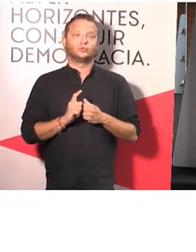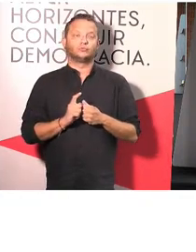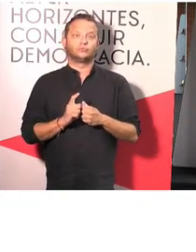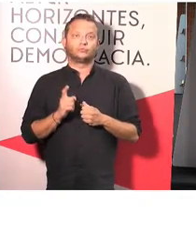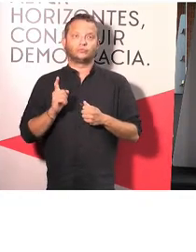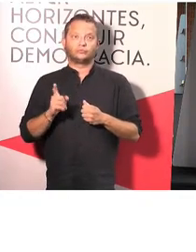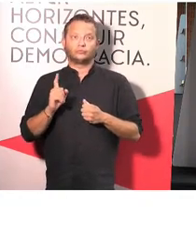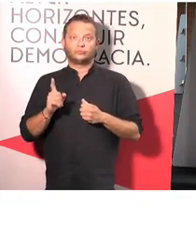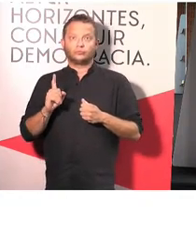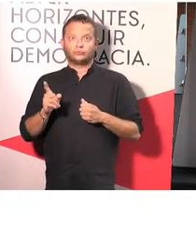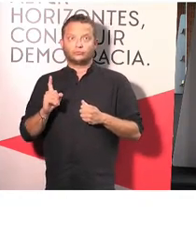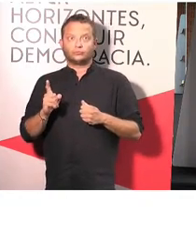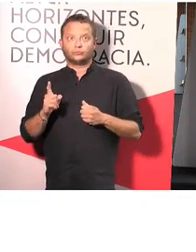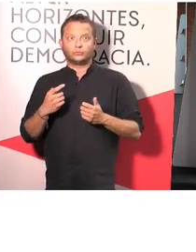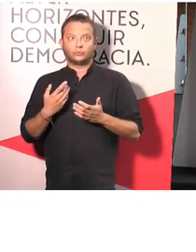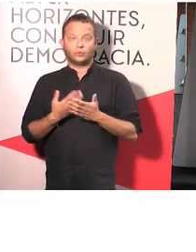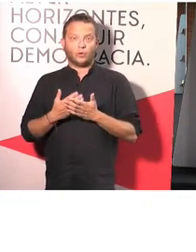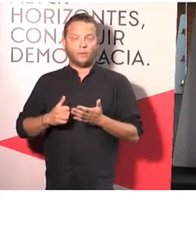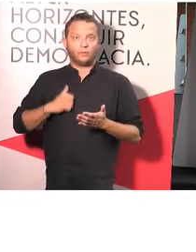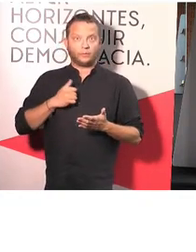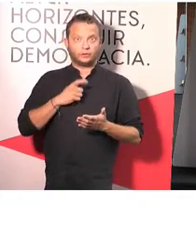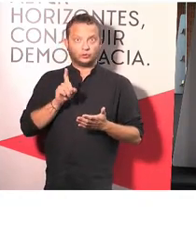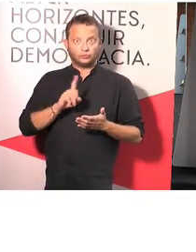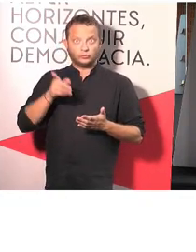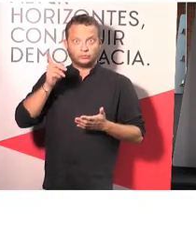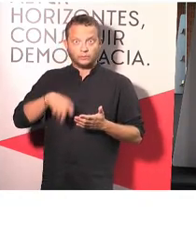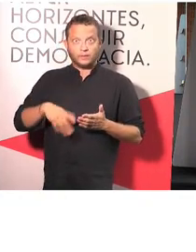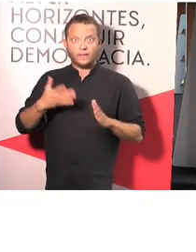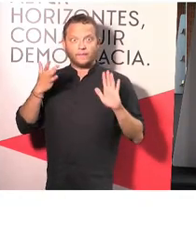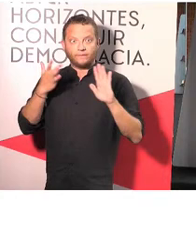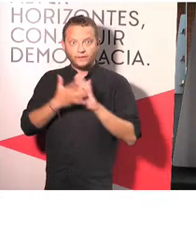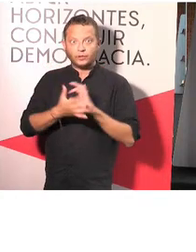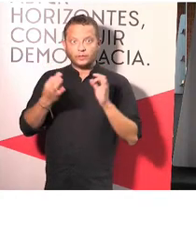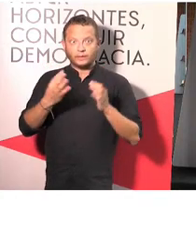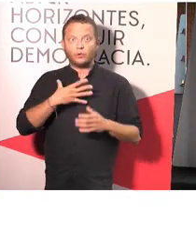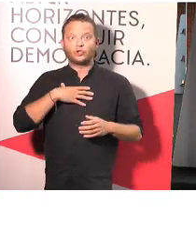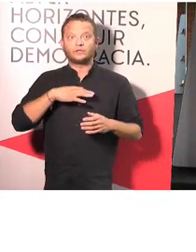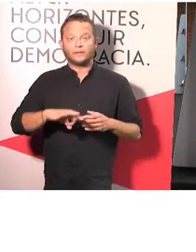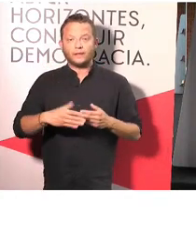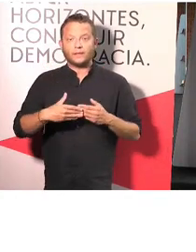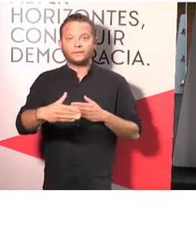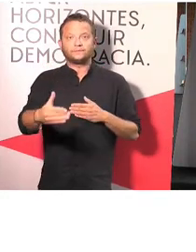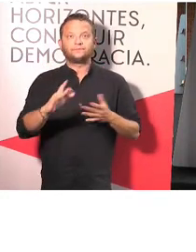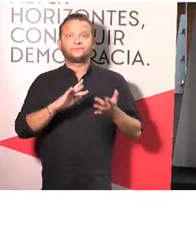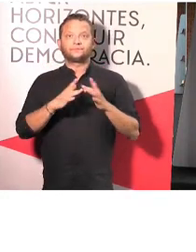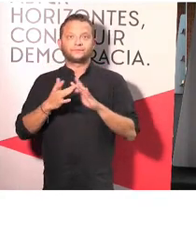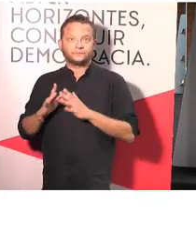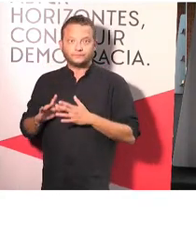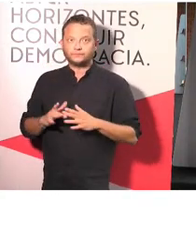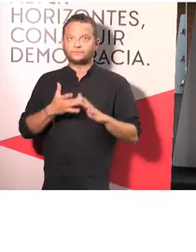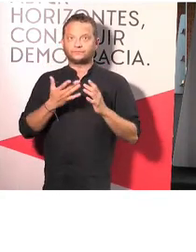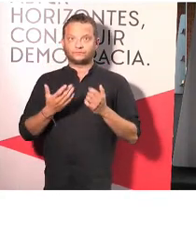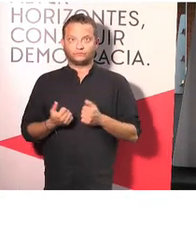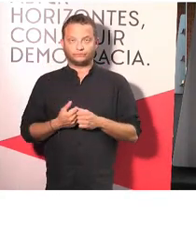de extracción de provecho, sino de definición de las posibilidades de relaciones y de emancipación,